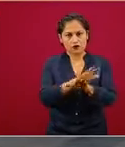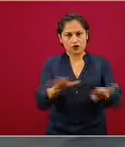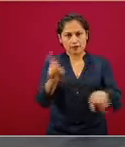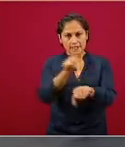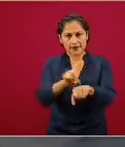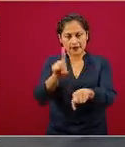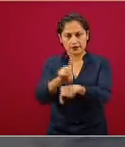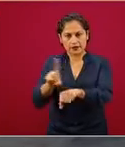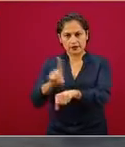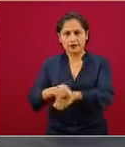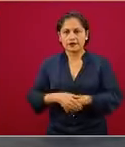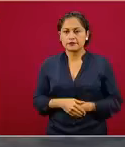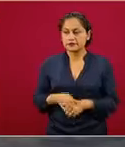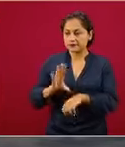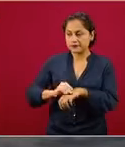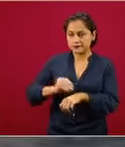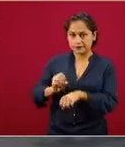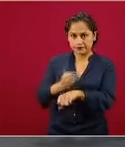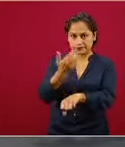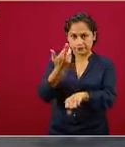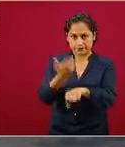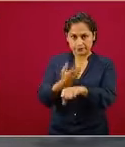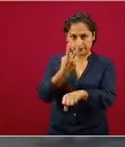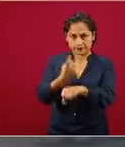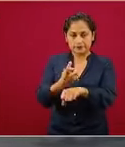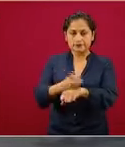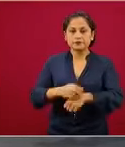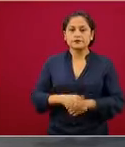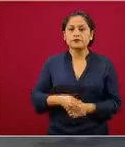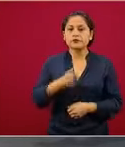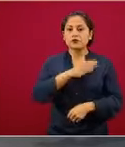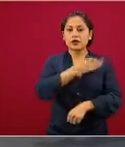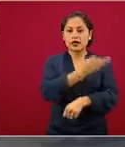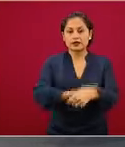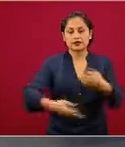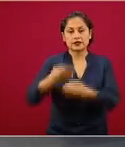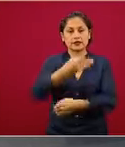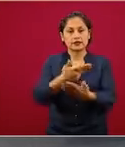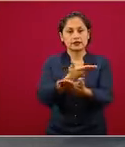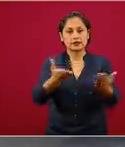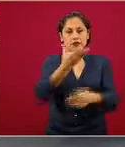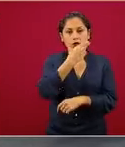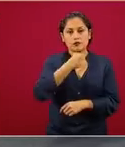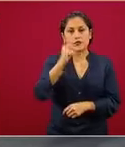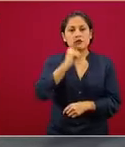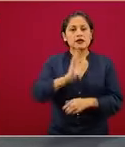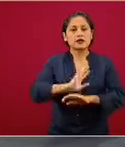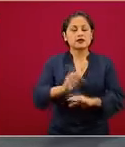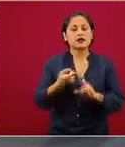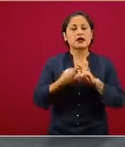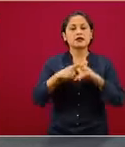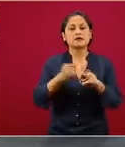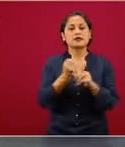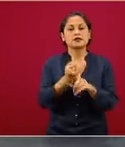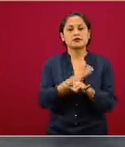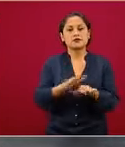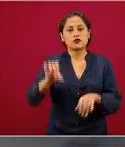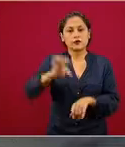Con su permiso, señor secretario. Buenas tardes con todas y con todos. Vamos a iniciar el informe del día de